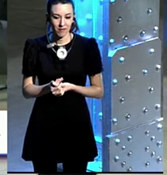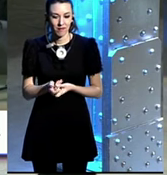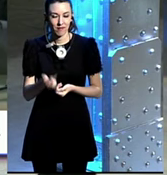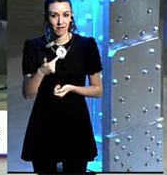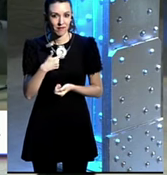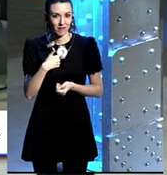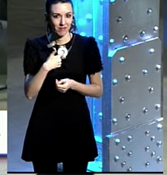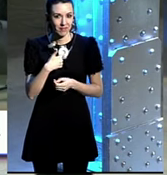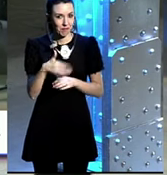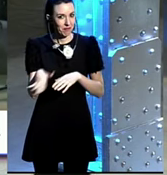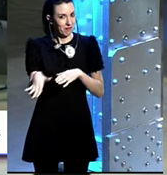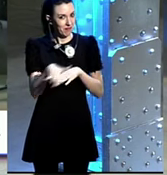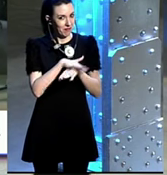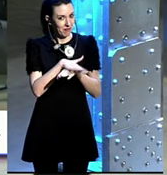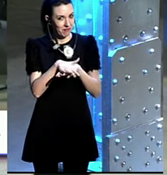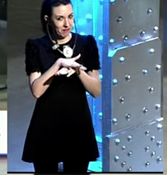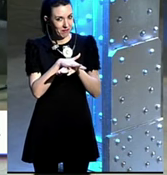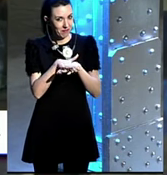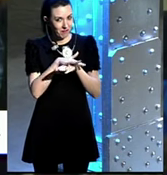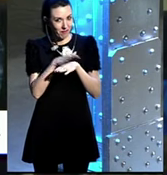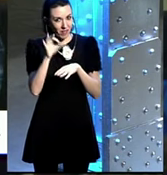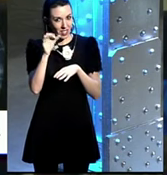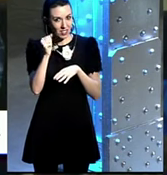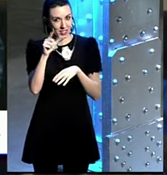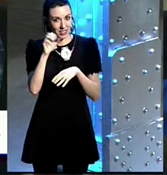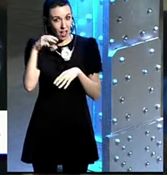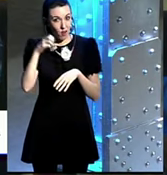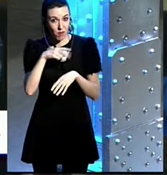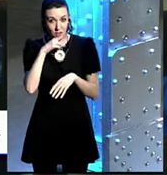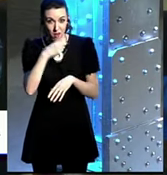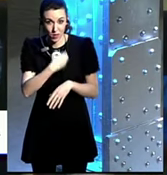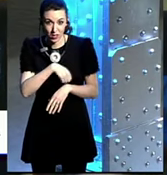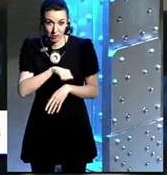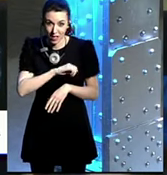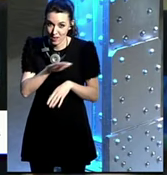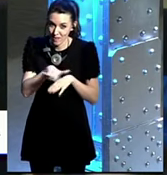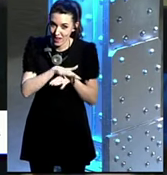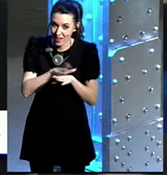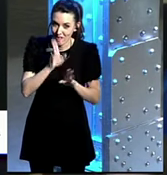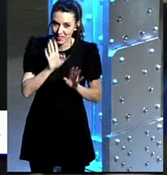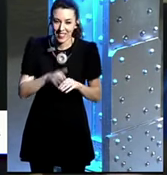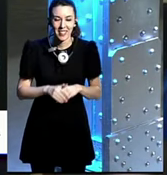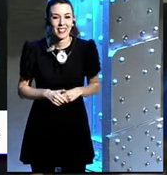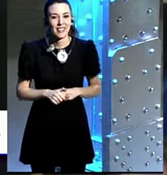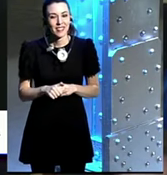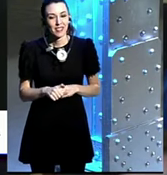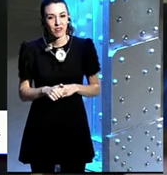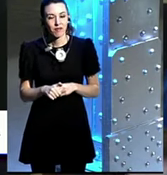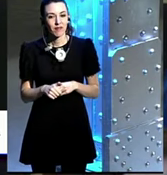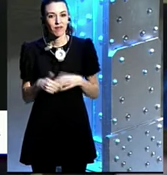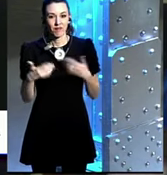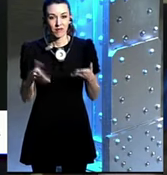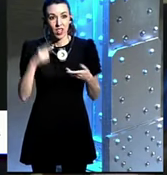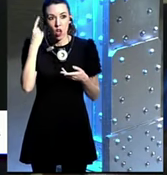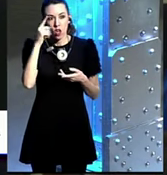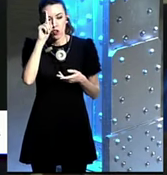Yo lo siento por Solomon, pero la voy a hacer en español. Lo siento. Y es que